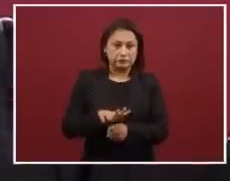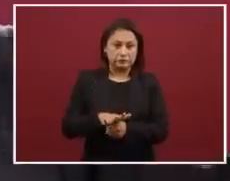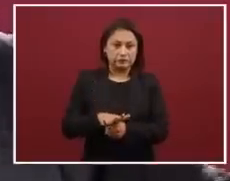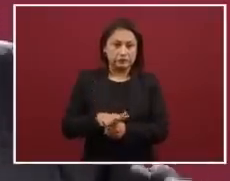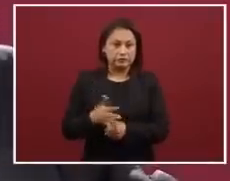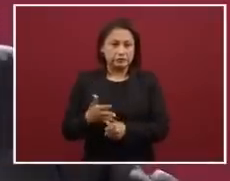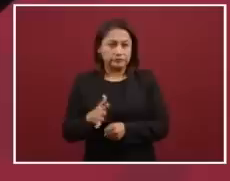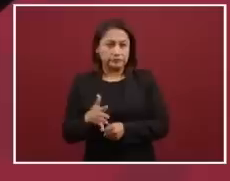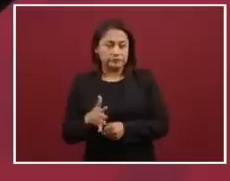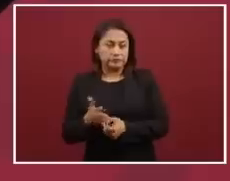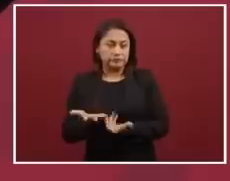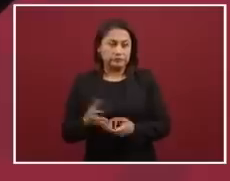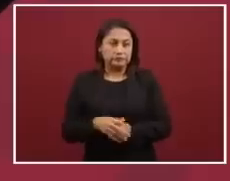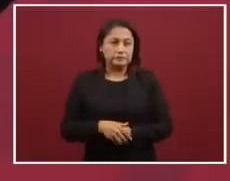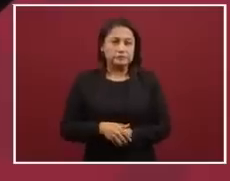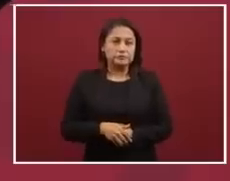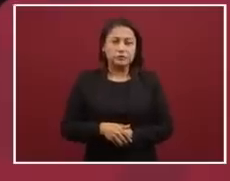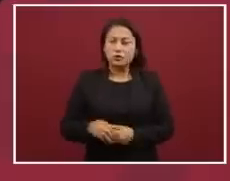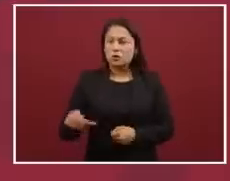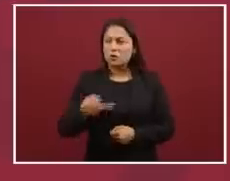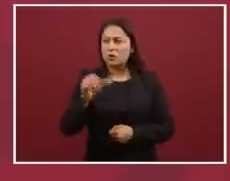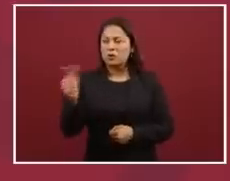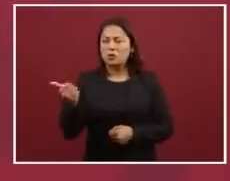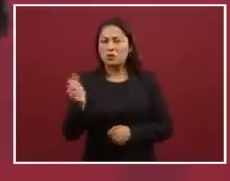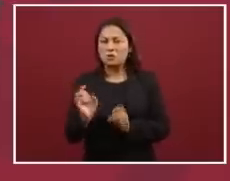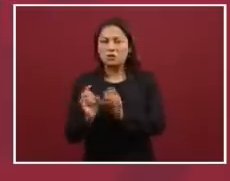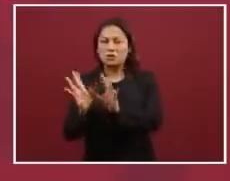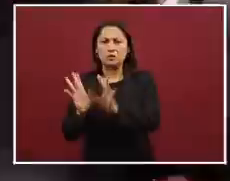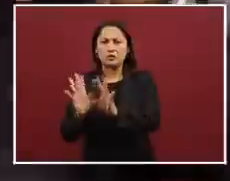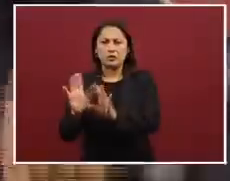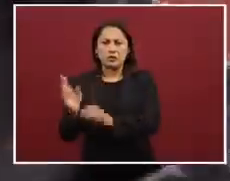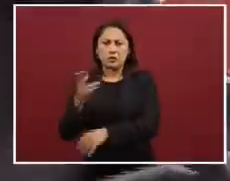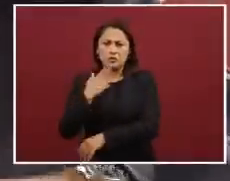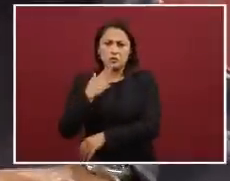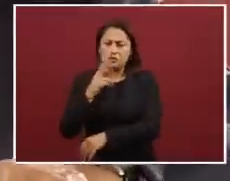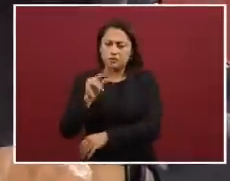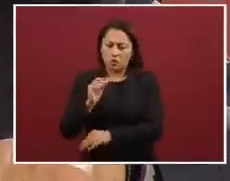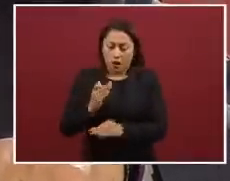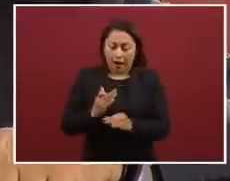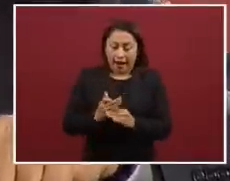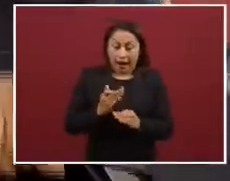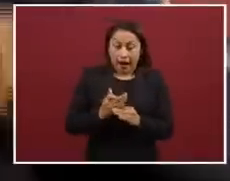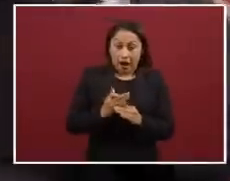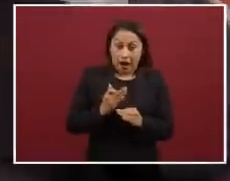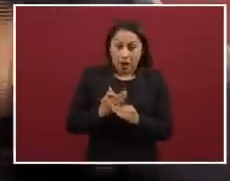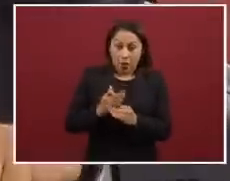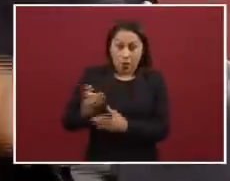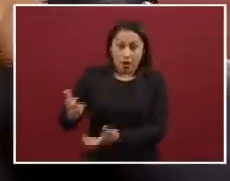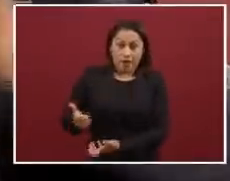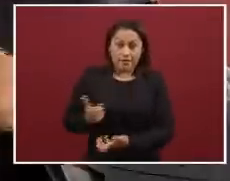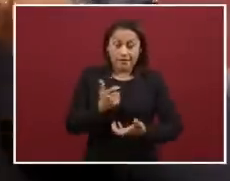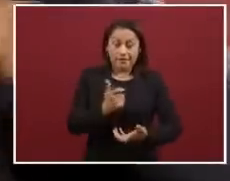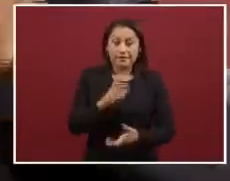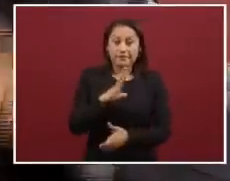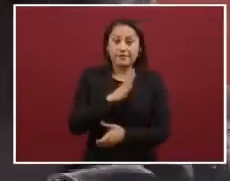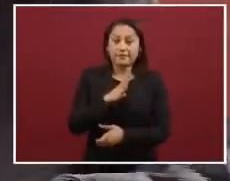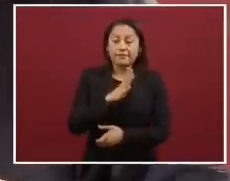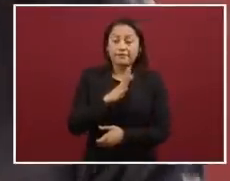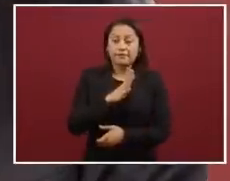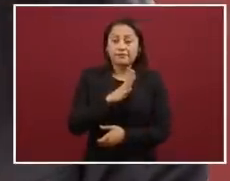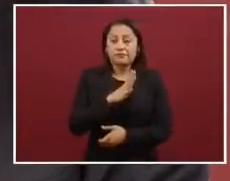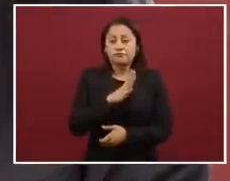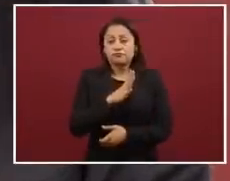con otros propósitos, del presupuesto actual, tenemos una